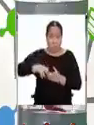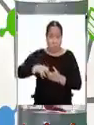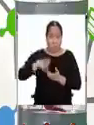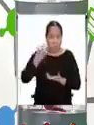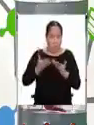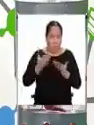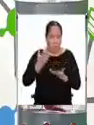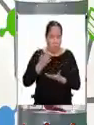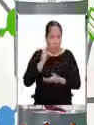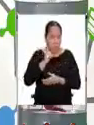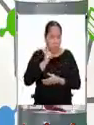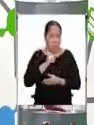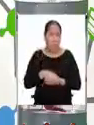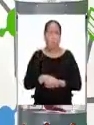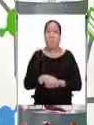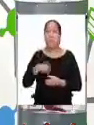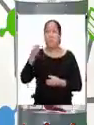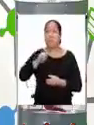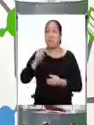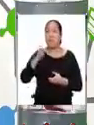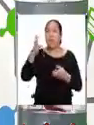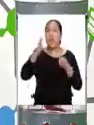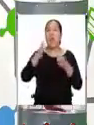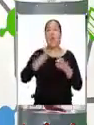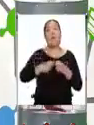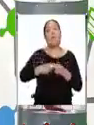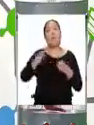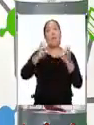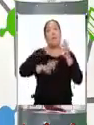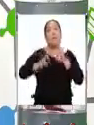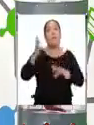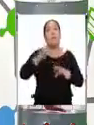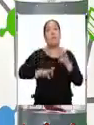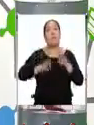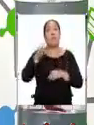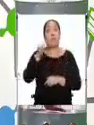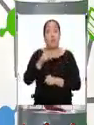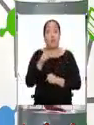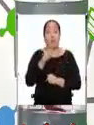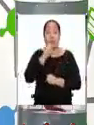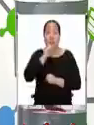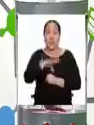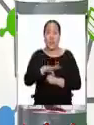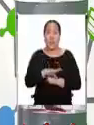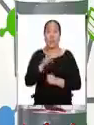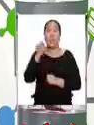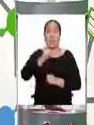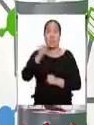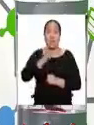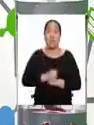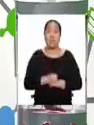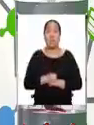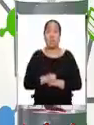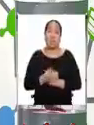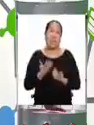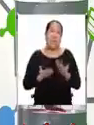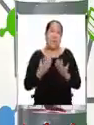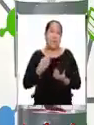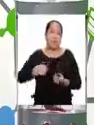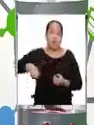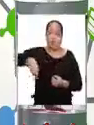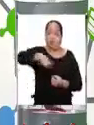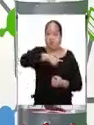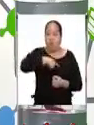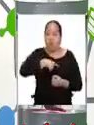Sí los hay. Por ejemplo, Elon Musk, el físico y dueño de SpaceX y Tesla, dice que es mucho más probable que nos encontremos dentro de